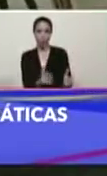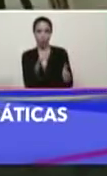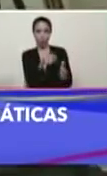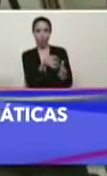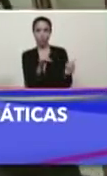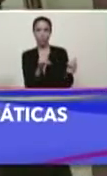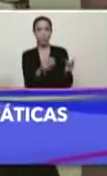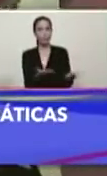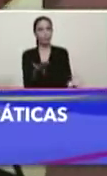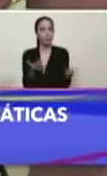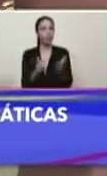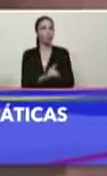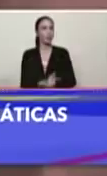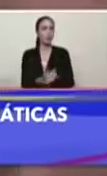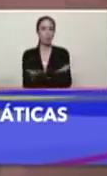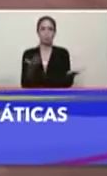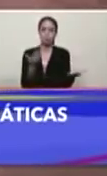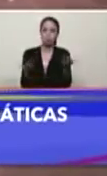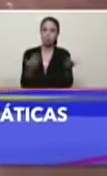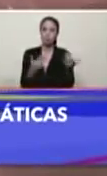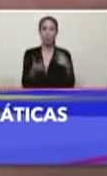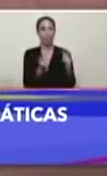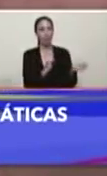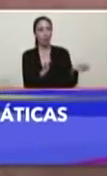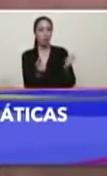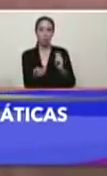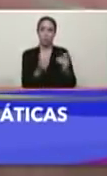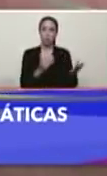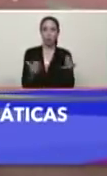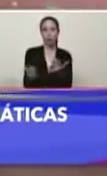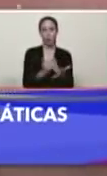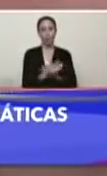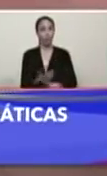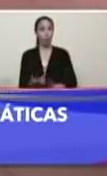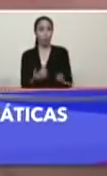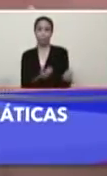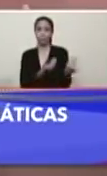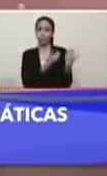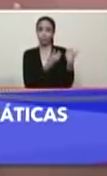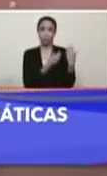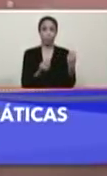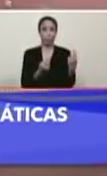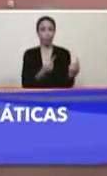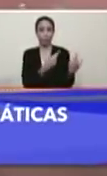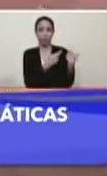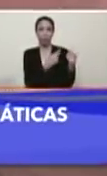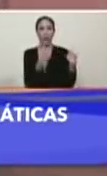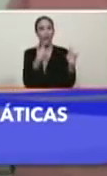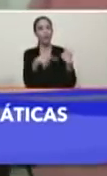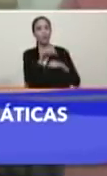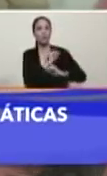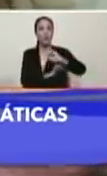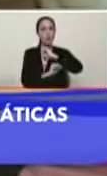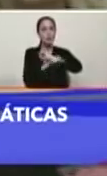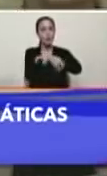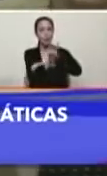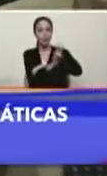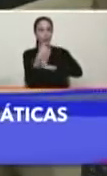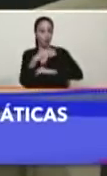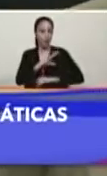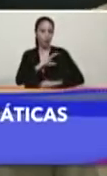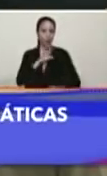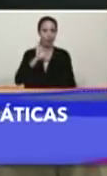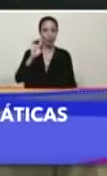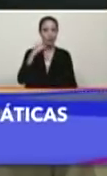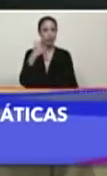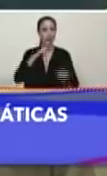hemos compartido un momento de compromiso en la defensa de Venezuela, de su soberanía, de la